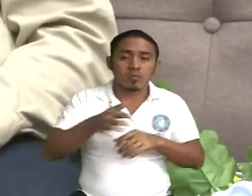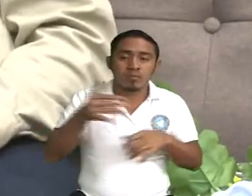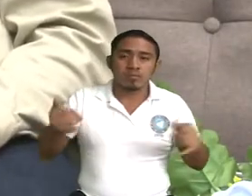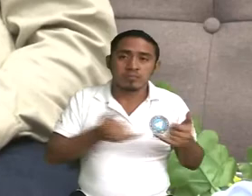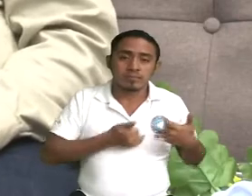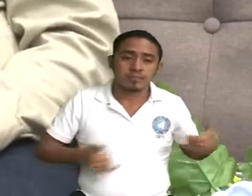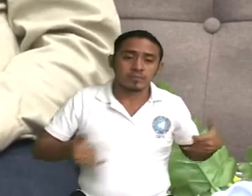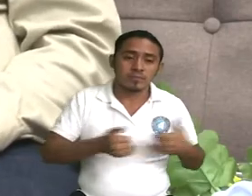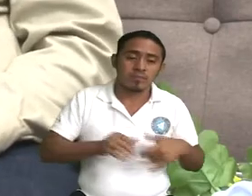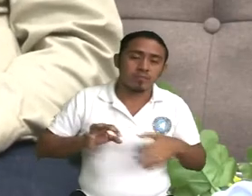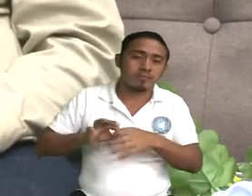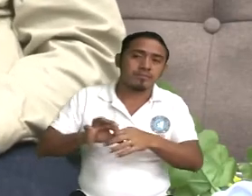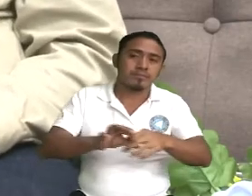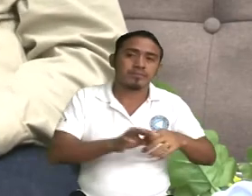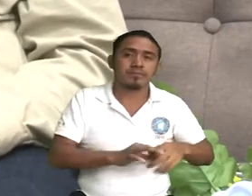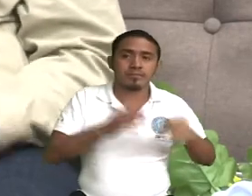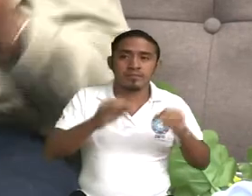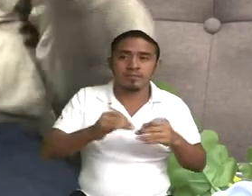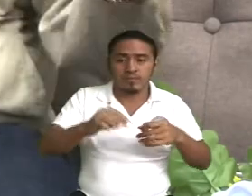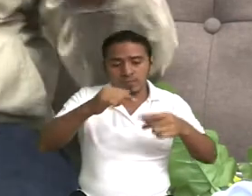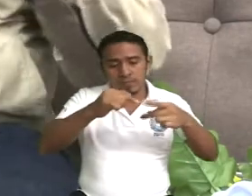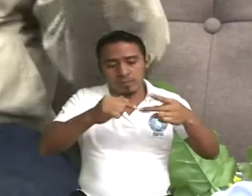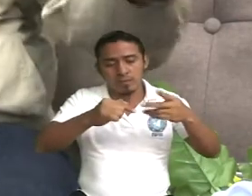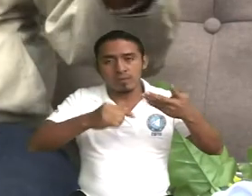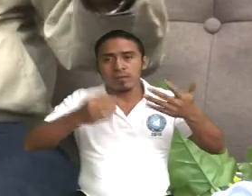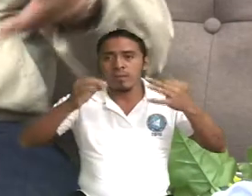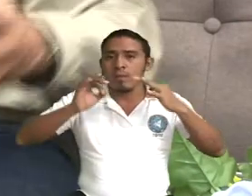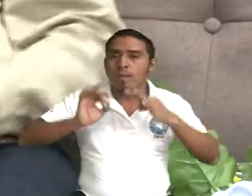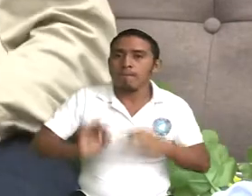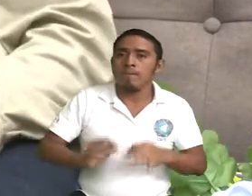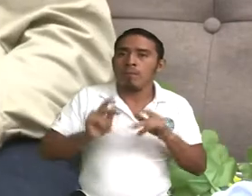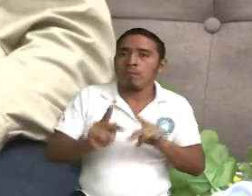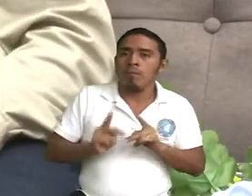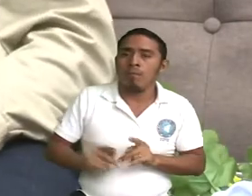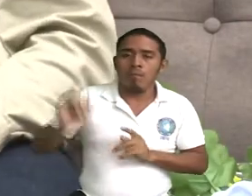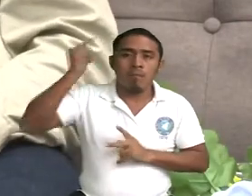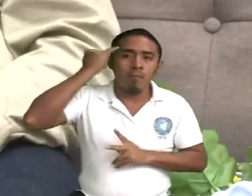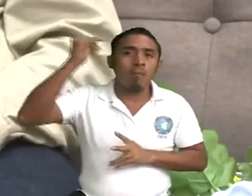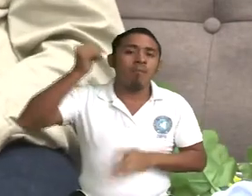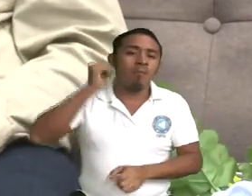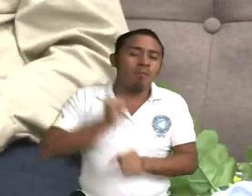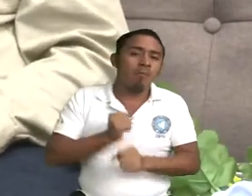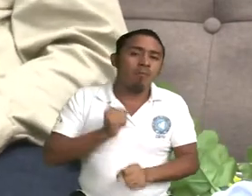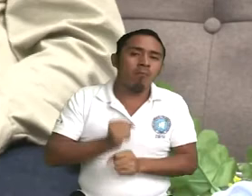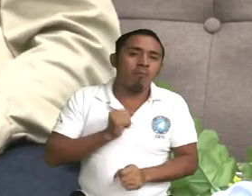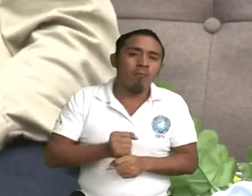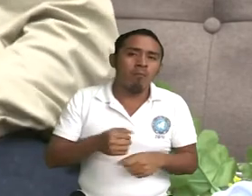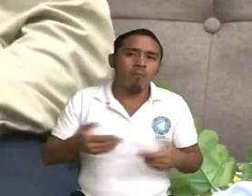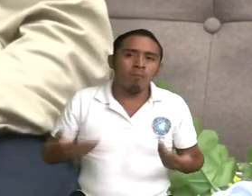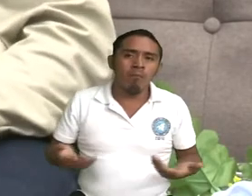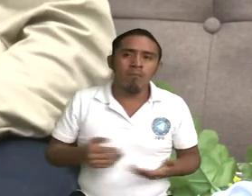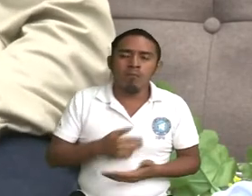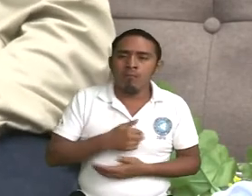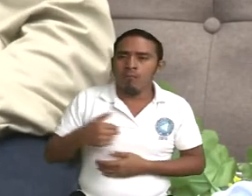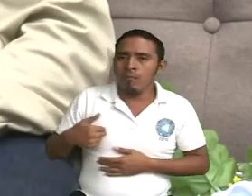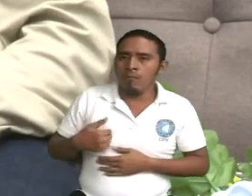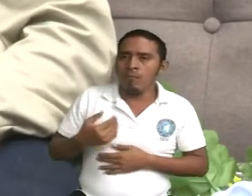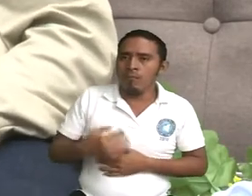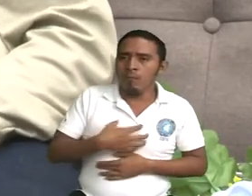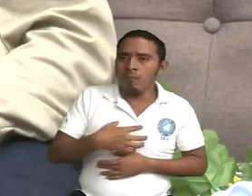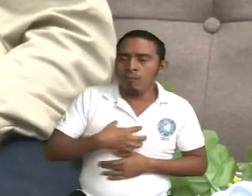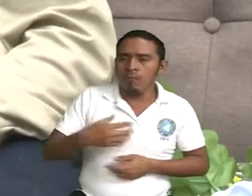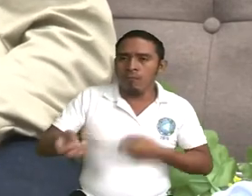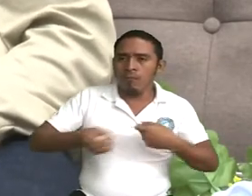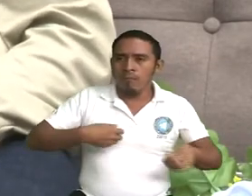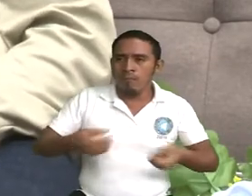este gobierno que cumplen un rol para ir acompañando a los emprendedores a desarrollar sus